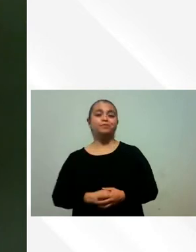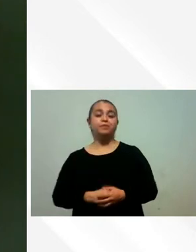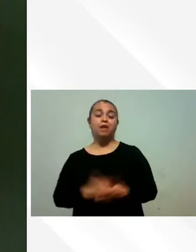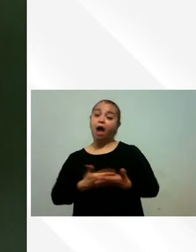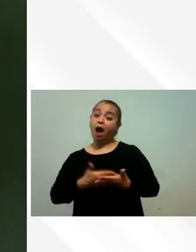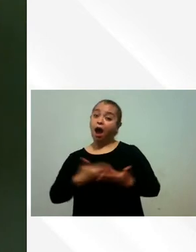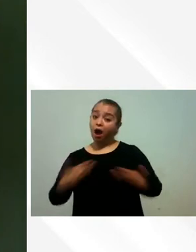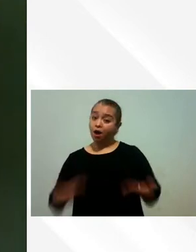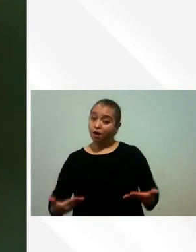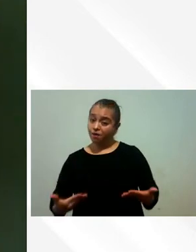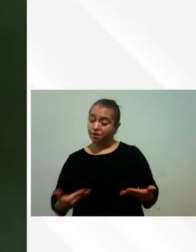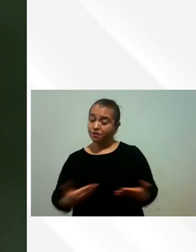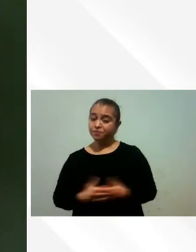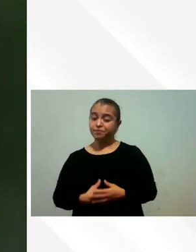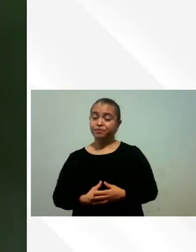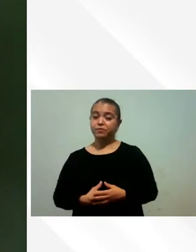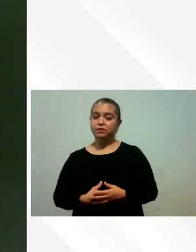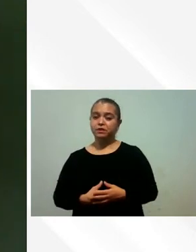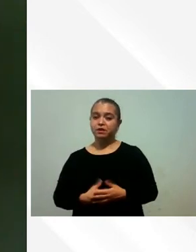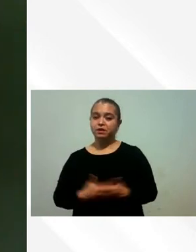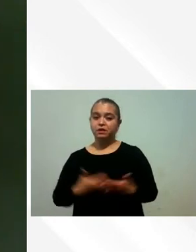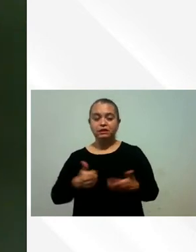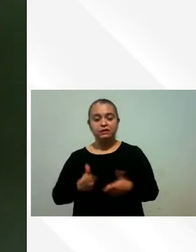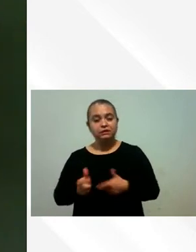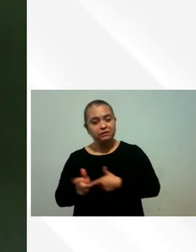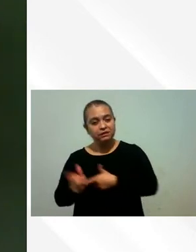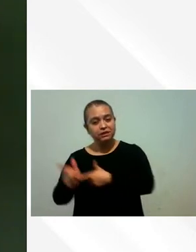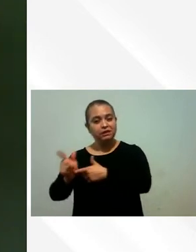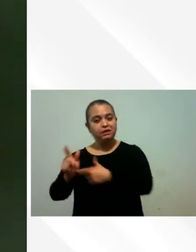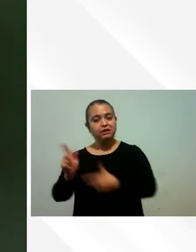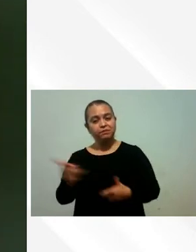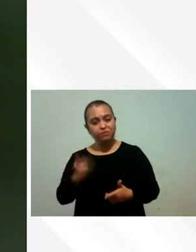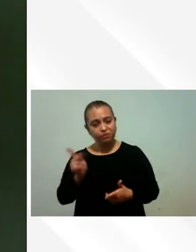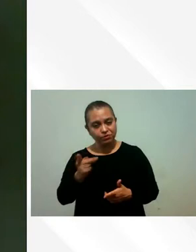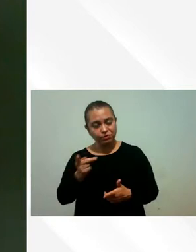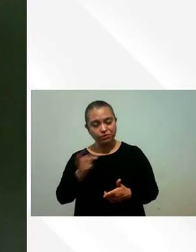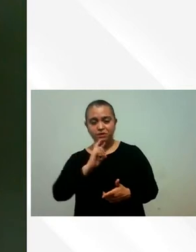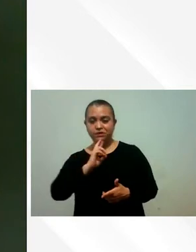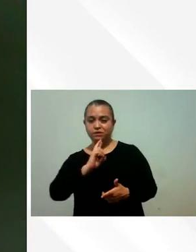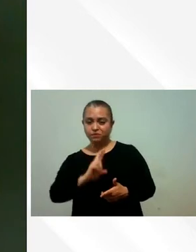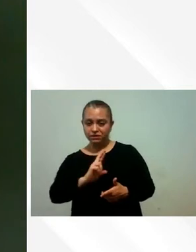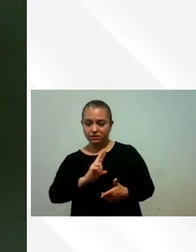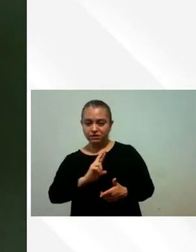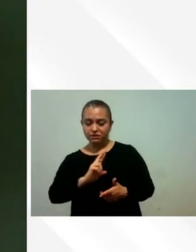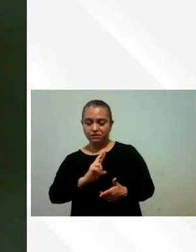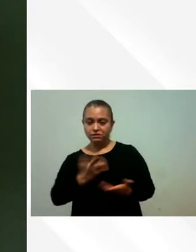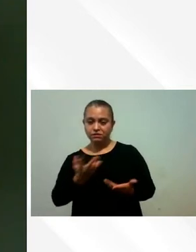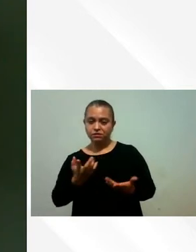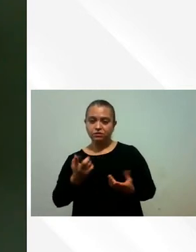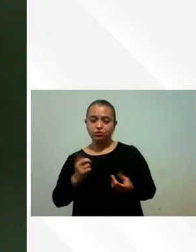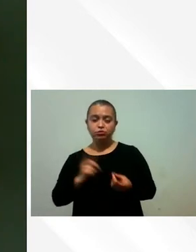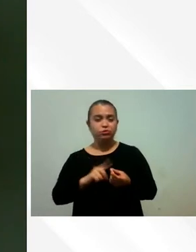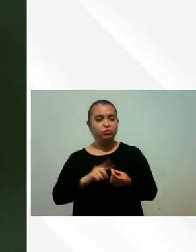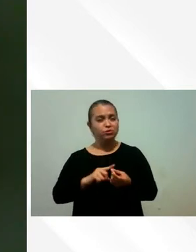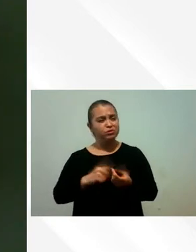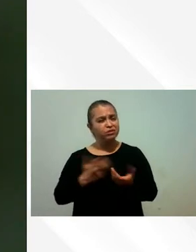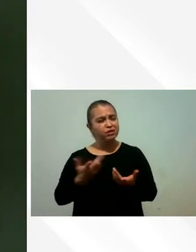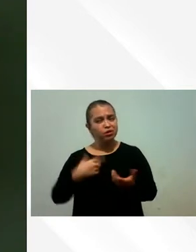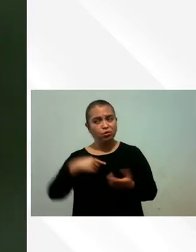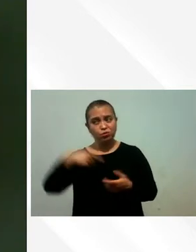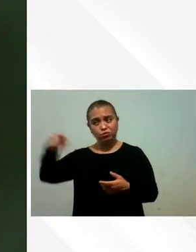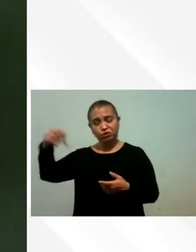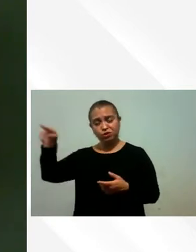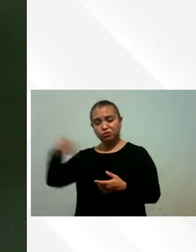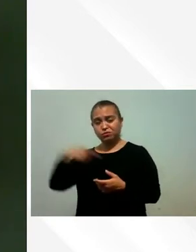Ahora damos paso a la sesión de preguntas y respuestas, donde nuestra audiencia puede exponer